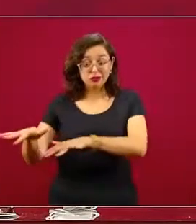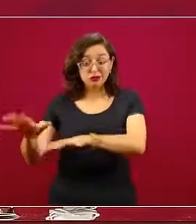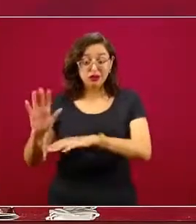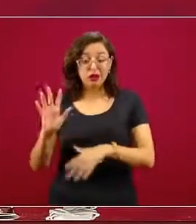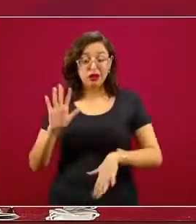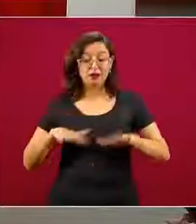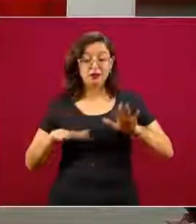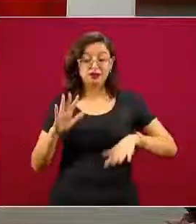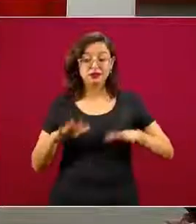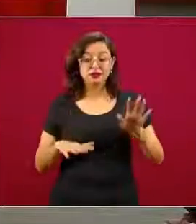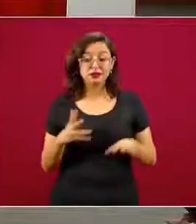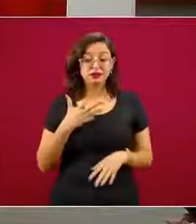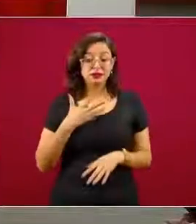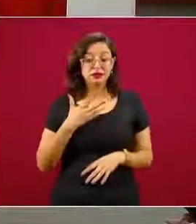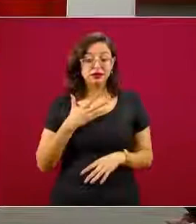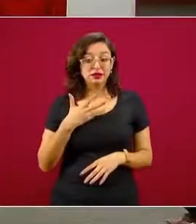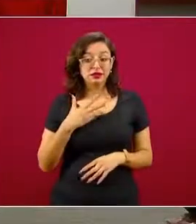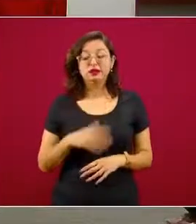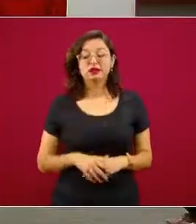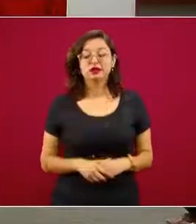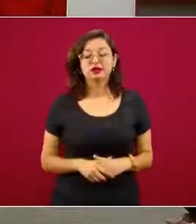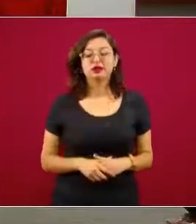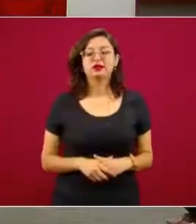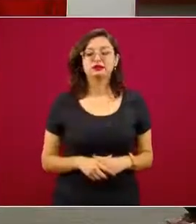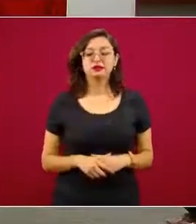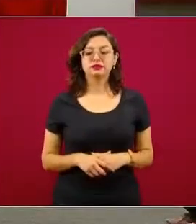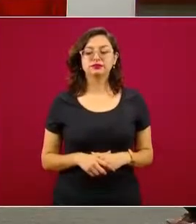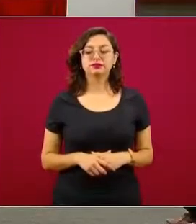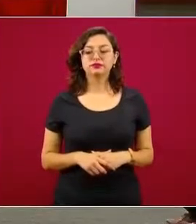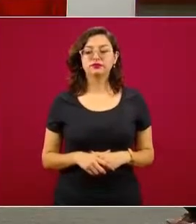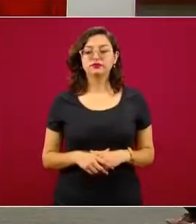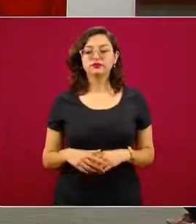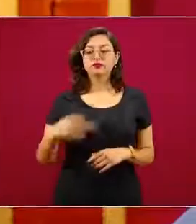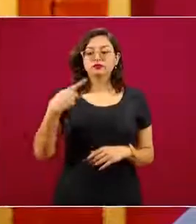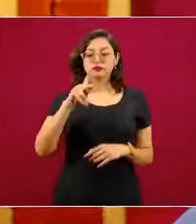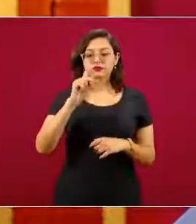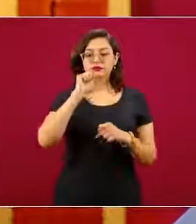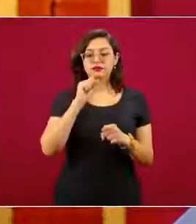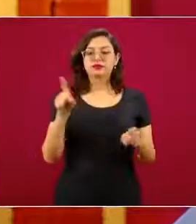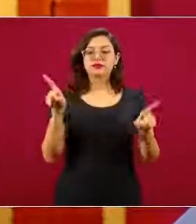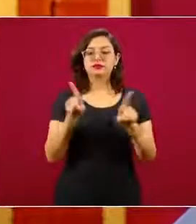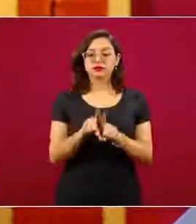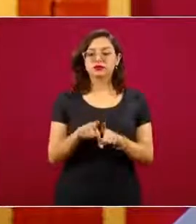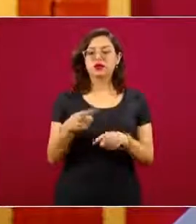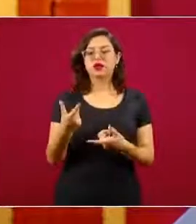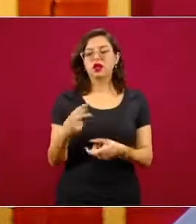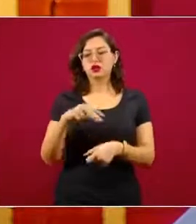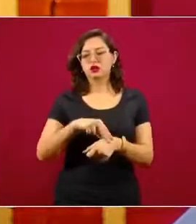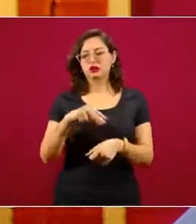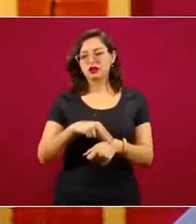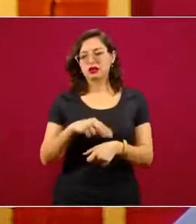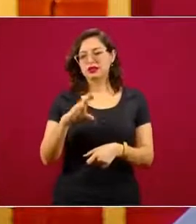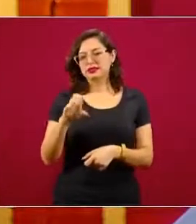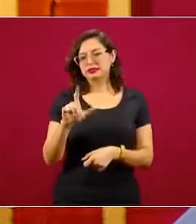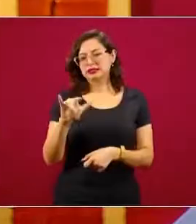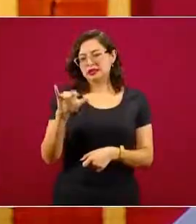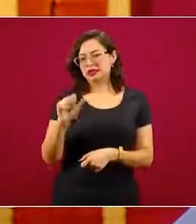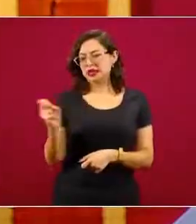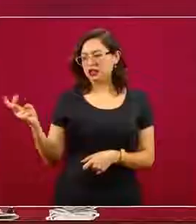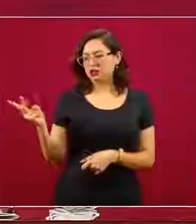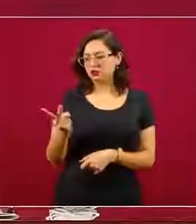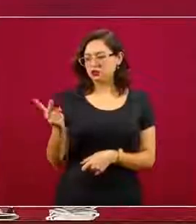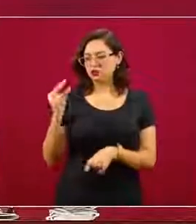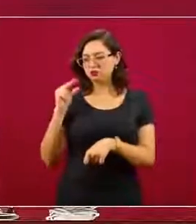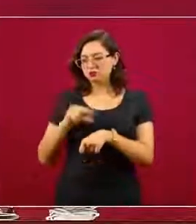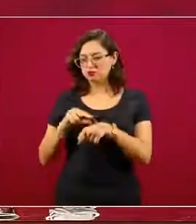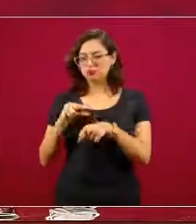ilícitas o ilegales. Pero también trabajando conjuntamente con la doctora Celia Alpuche, el doctor Tonatiuh Barrientos,